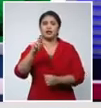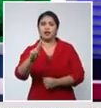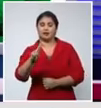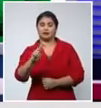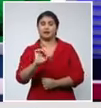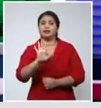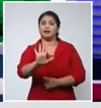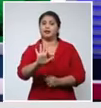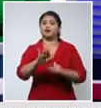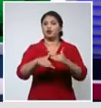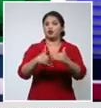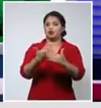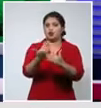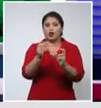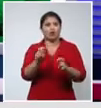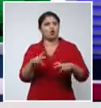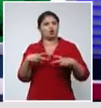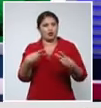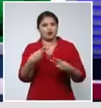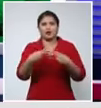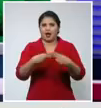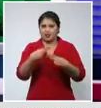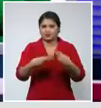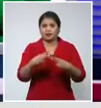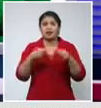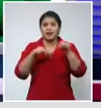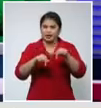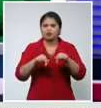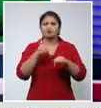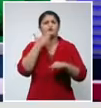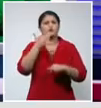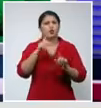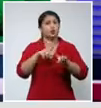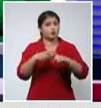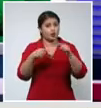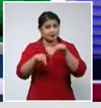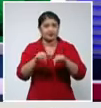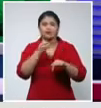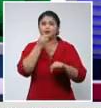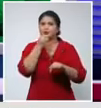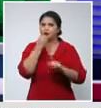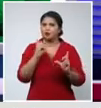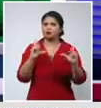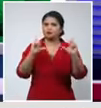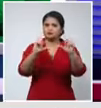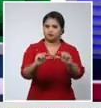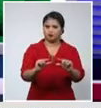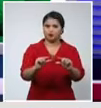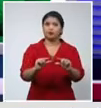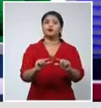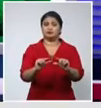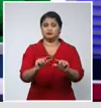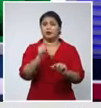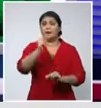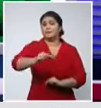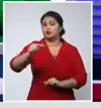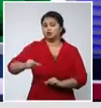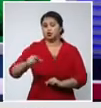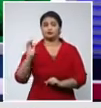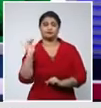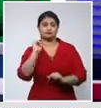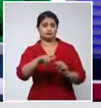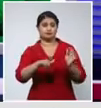que ha permitido, pues, ir reduciendo el número de casos confirmados. Importante, y lo